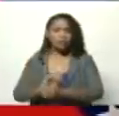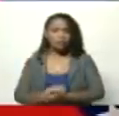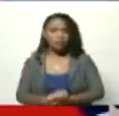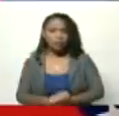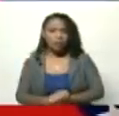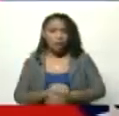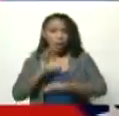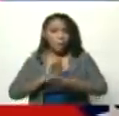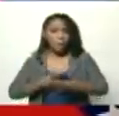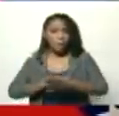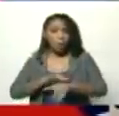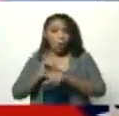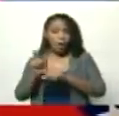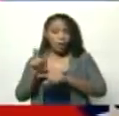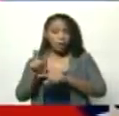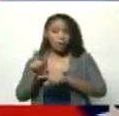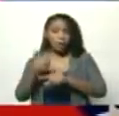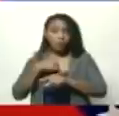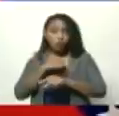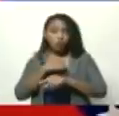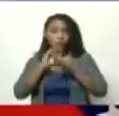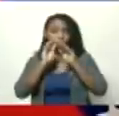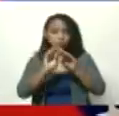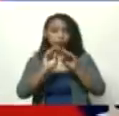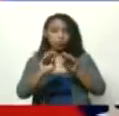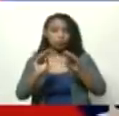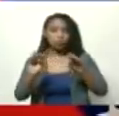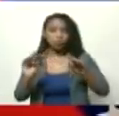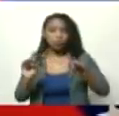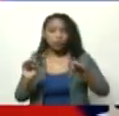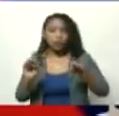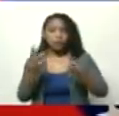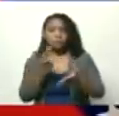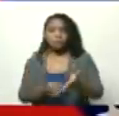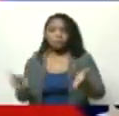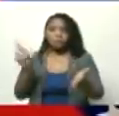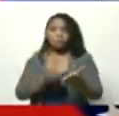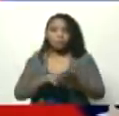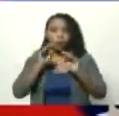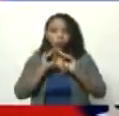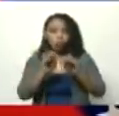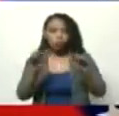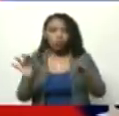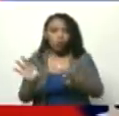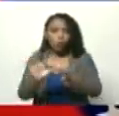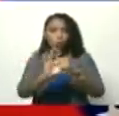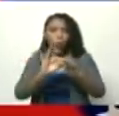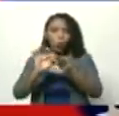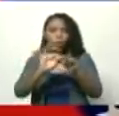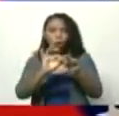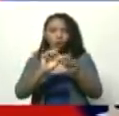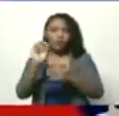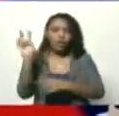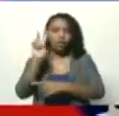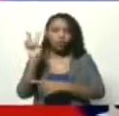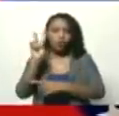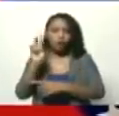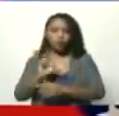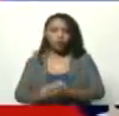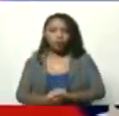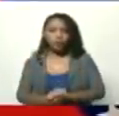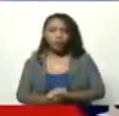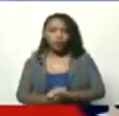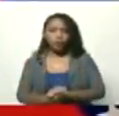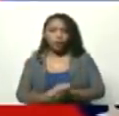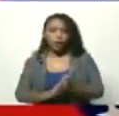Y por eso convocamos, y reitero la convocatoria, a la Unión Nacional a